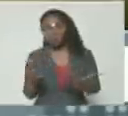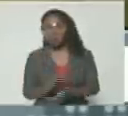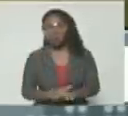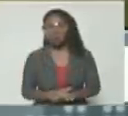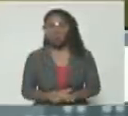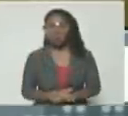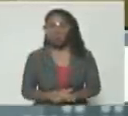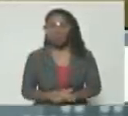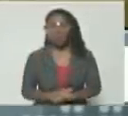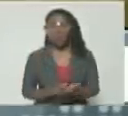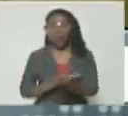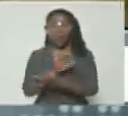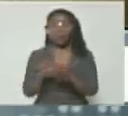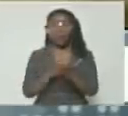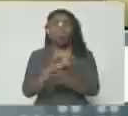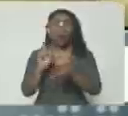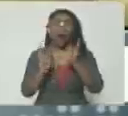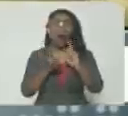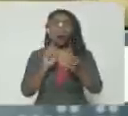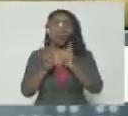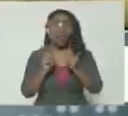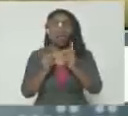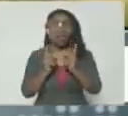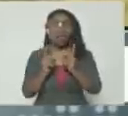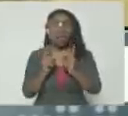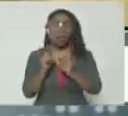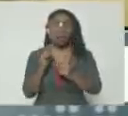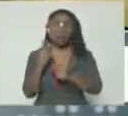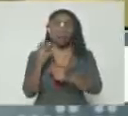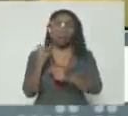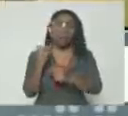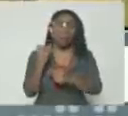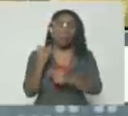Ahí el problema son los precios, la especulación permanente.